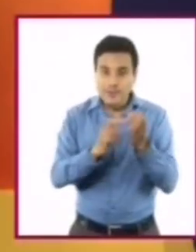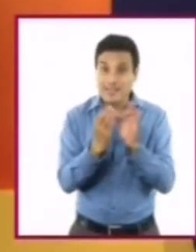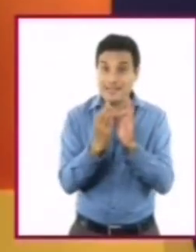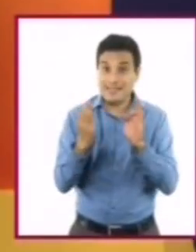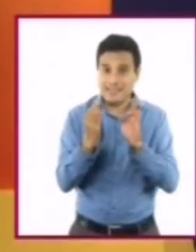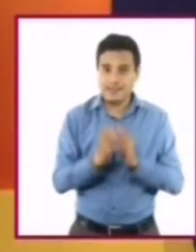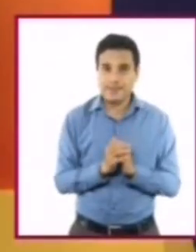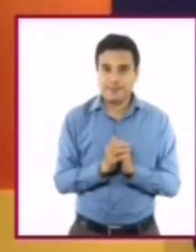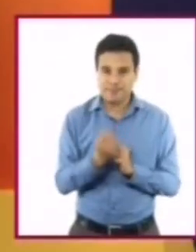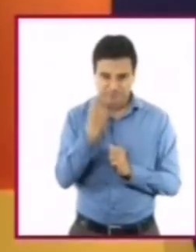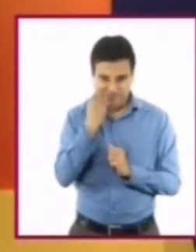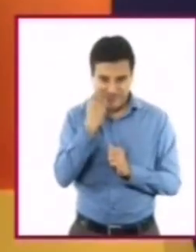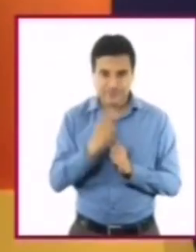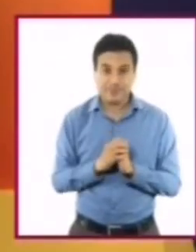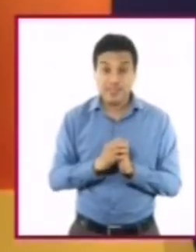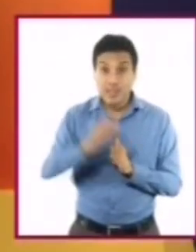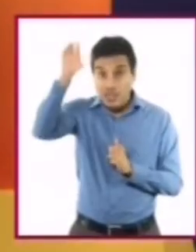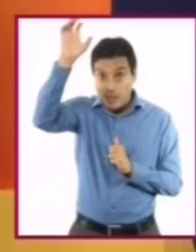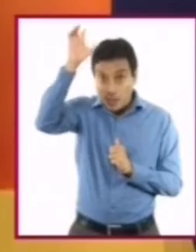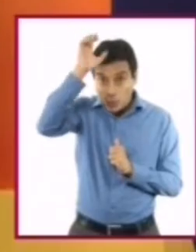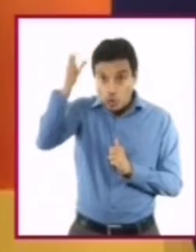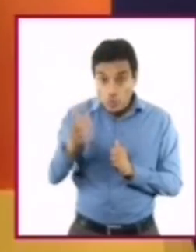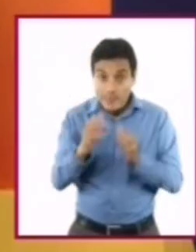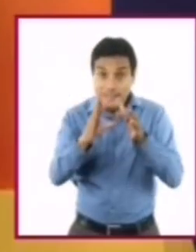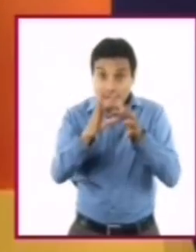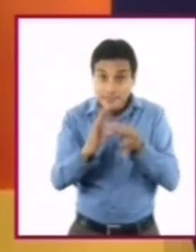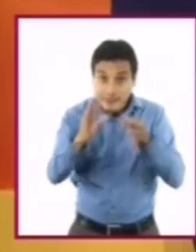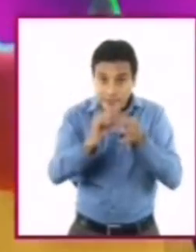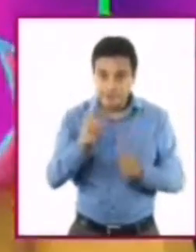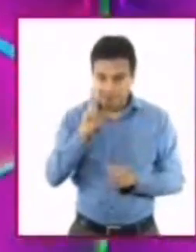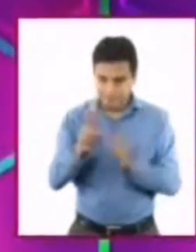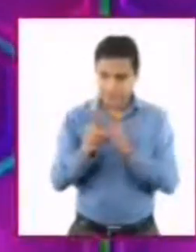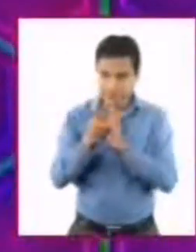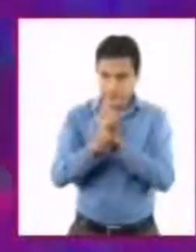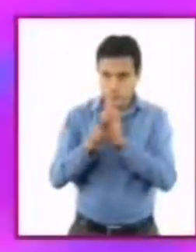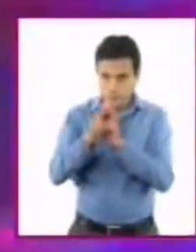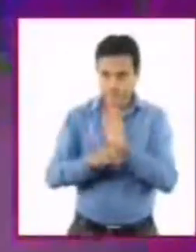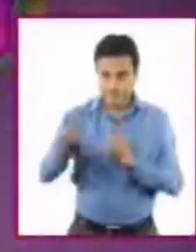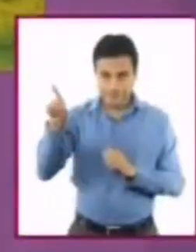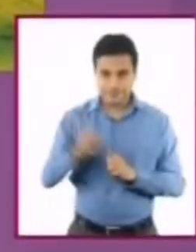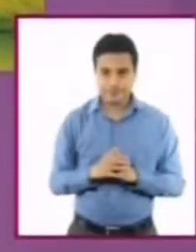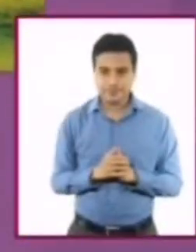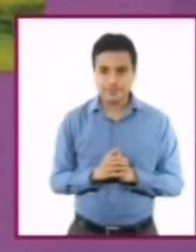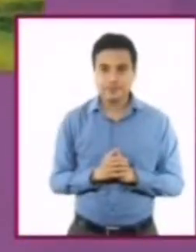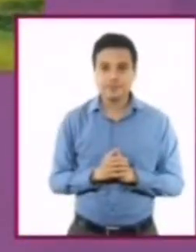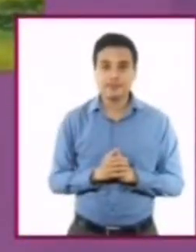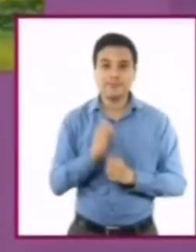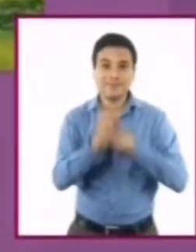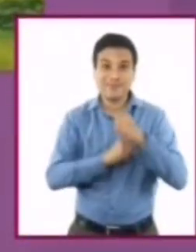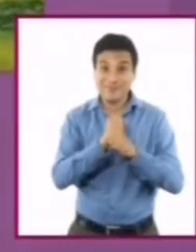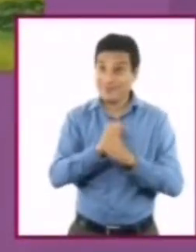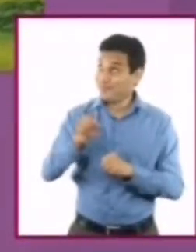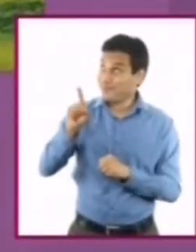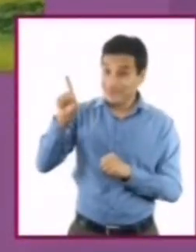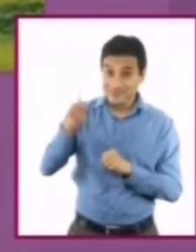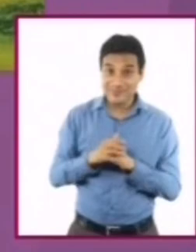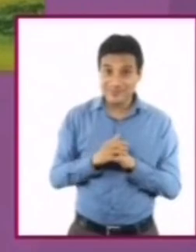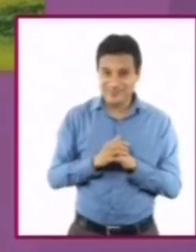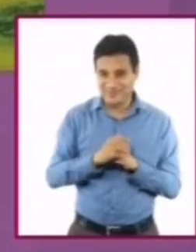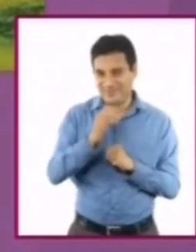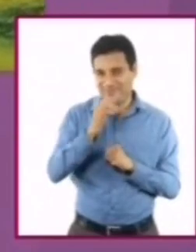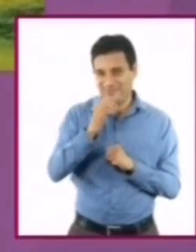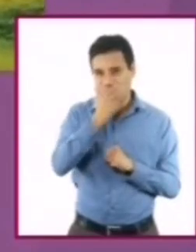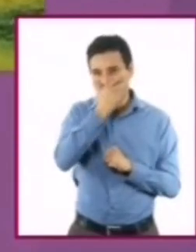Vamos a recordar lo que plantea Isaac Newton con el siguiente video. En 1666, el